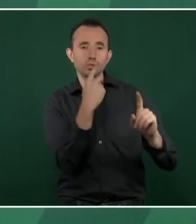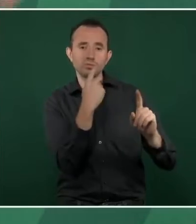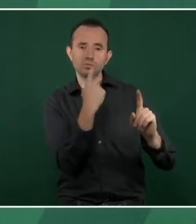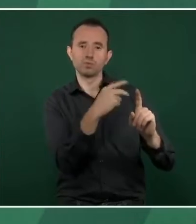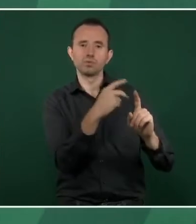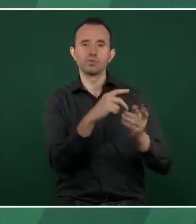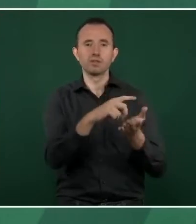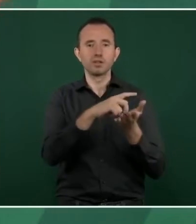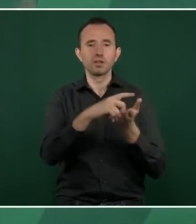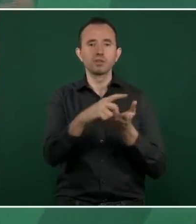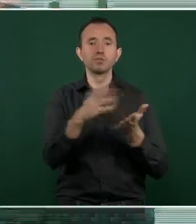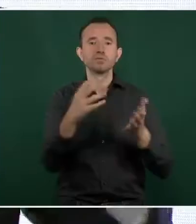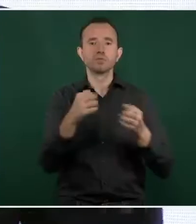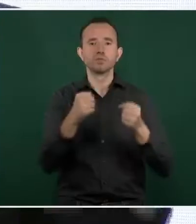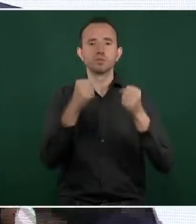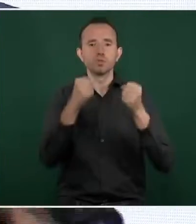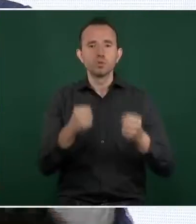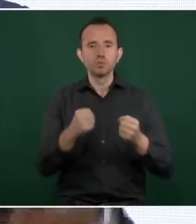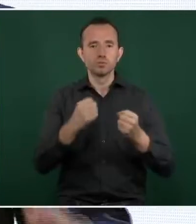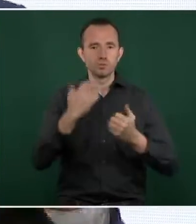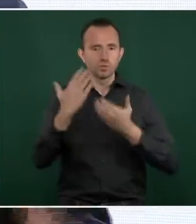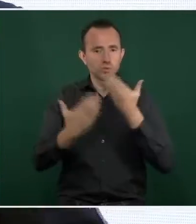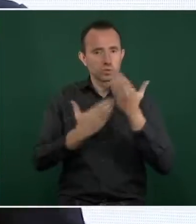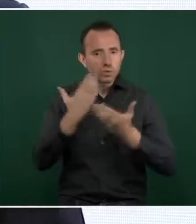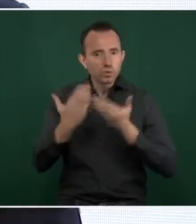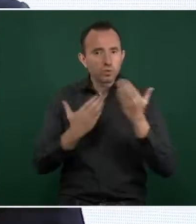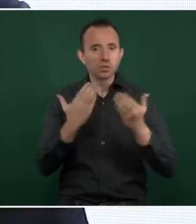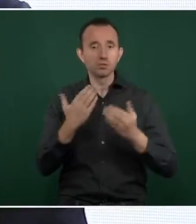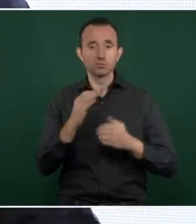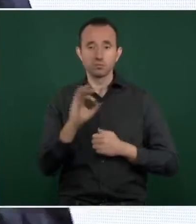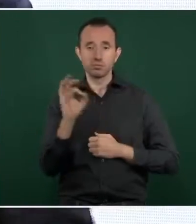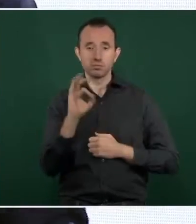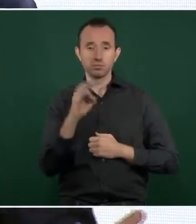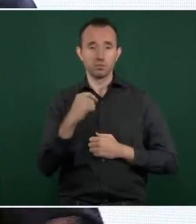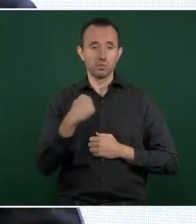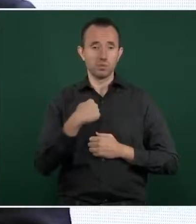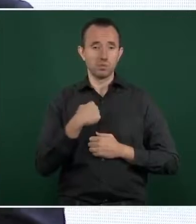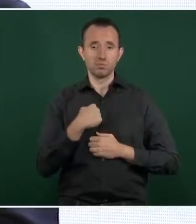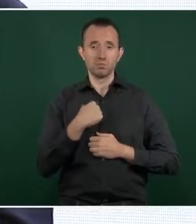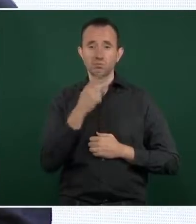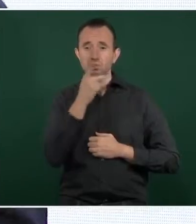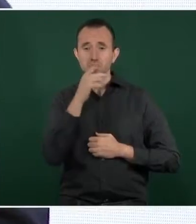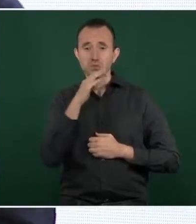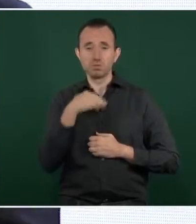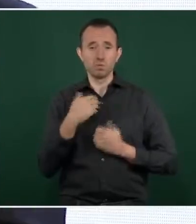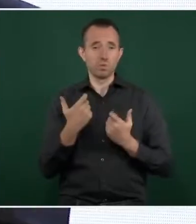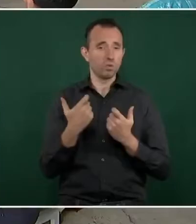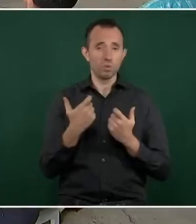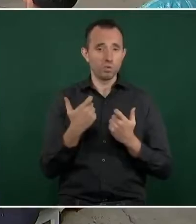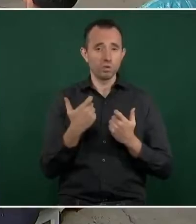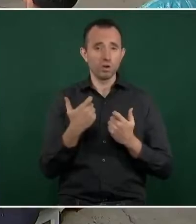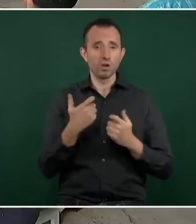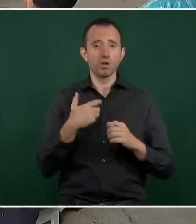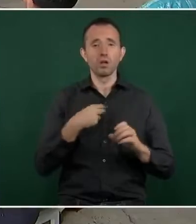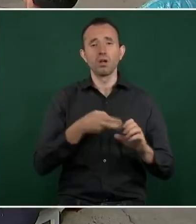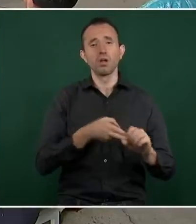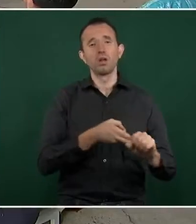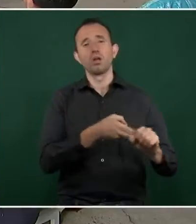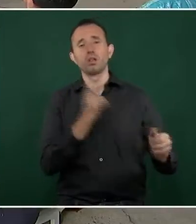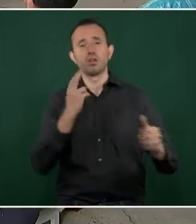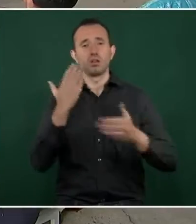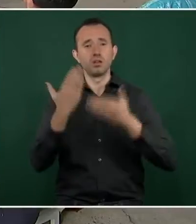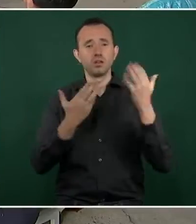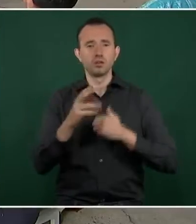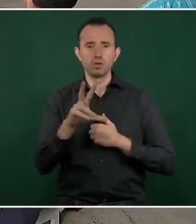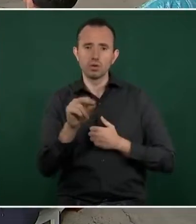Nada de que si no tengo para pagar una colegiatura, ya no voy a estudiar. No, la educación no es